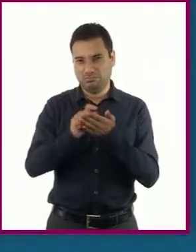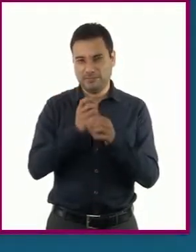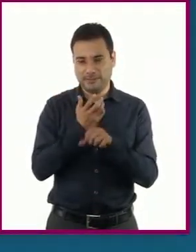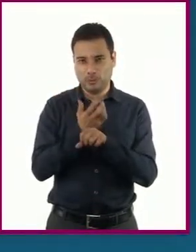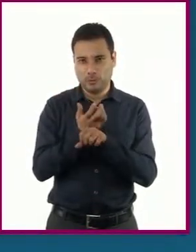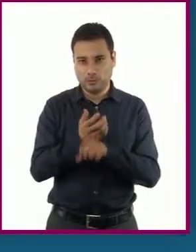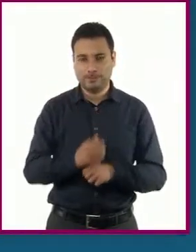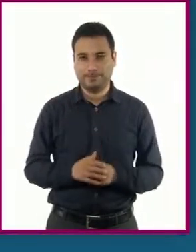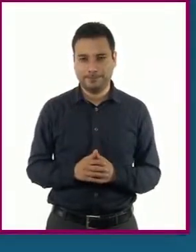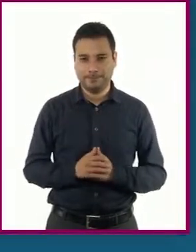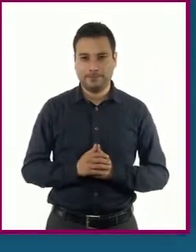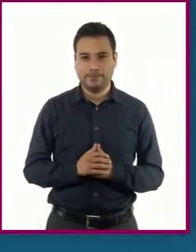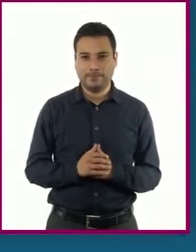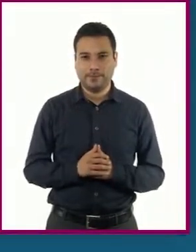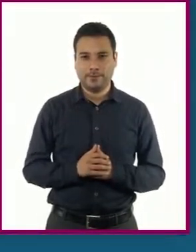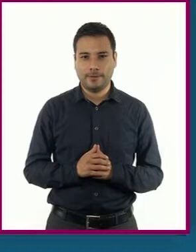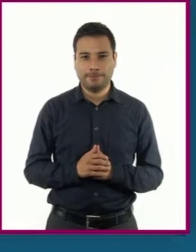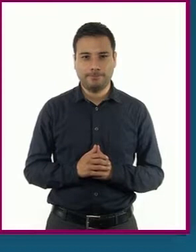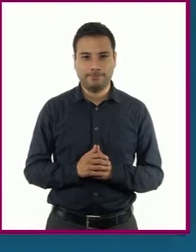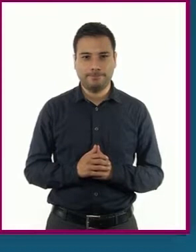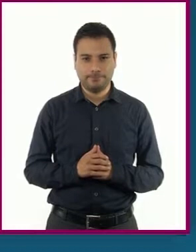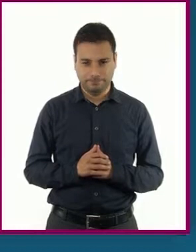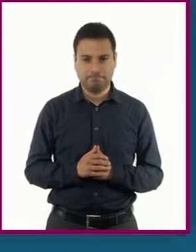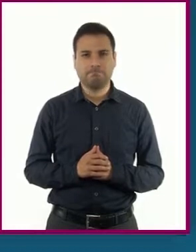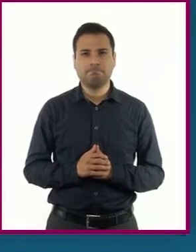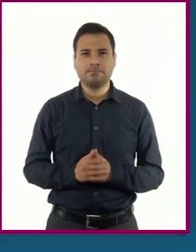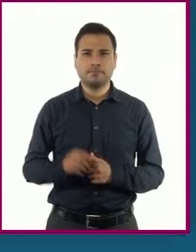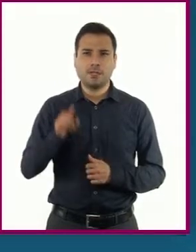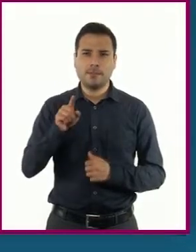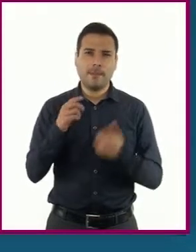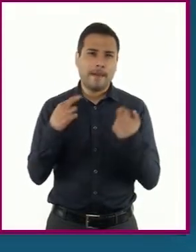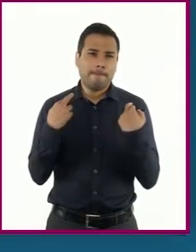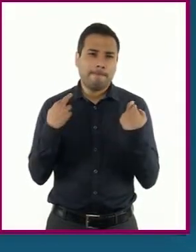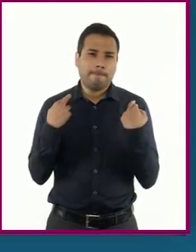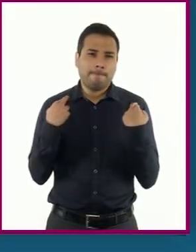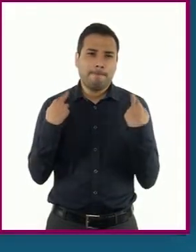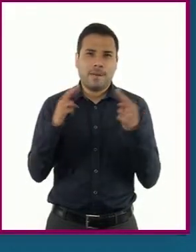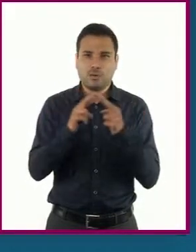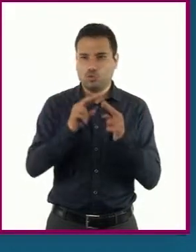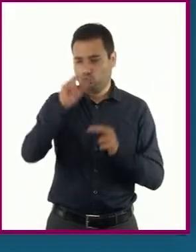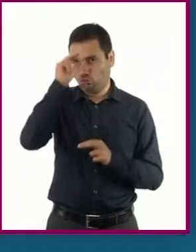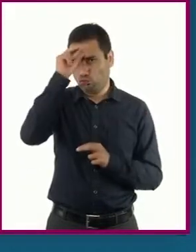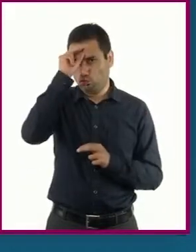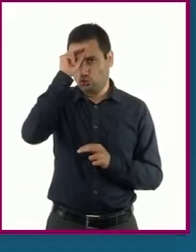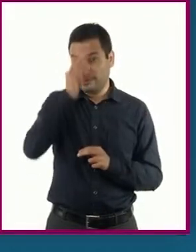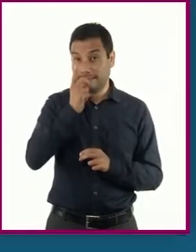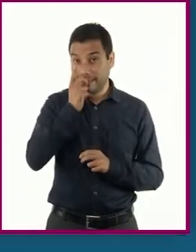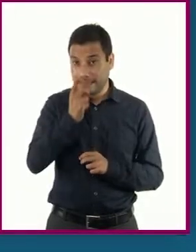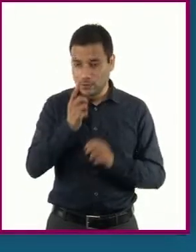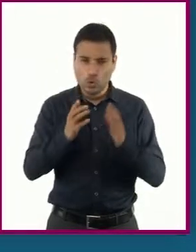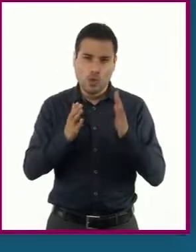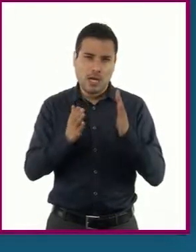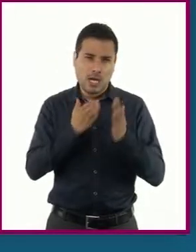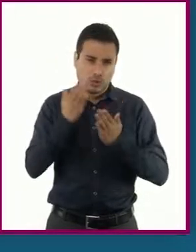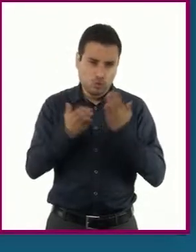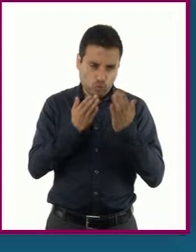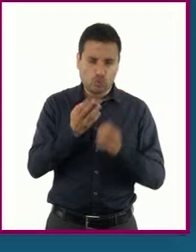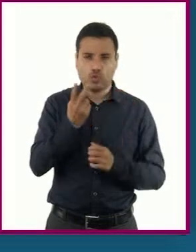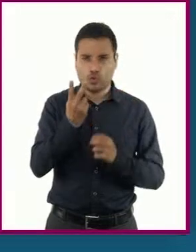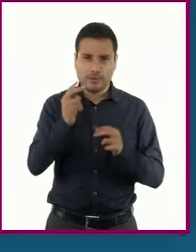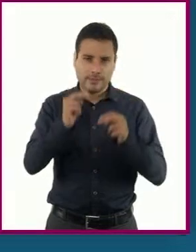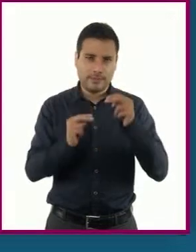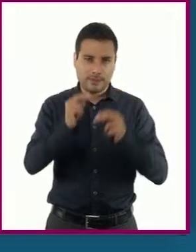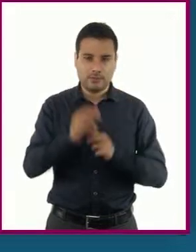En lo que concierne al estudio, ¿no nos enseñó nuestro sabio profesor que posee dos niveles? Las cosas que ya hemos aprendido y que